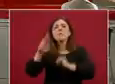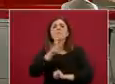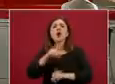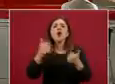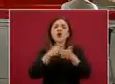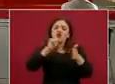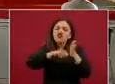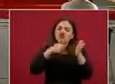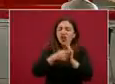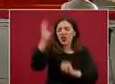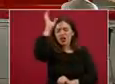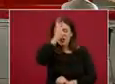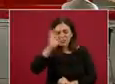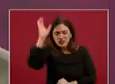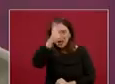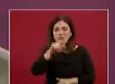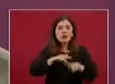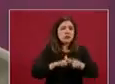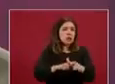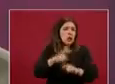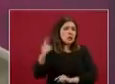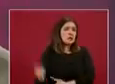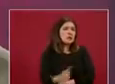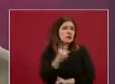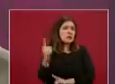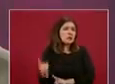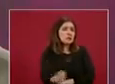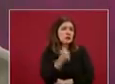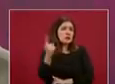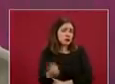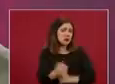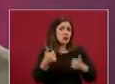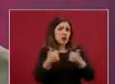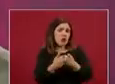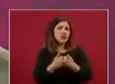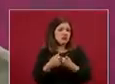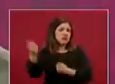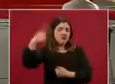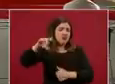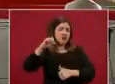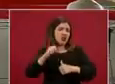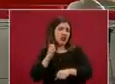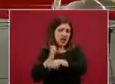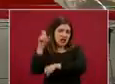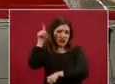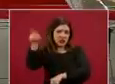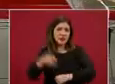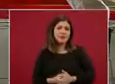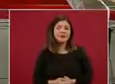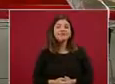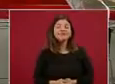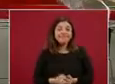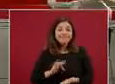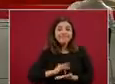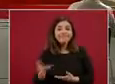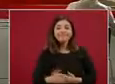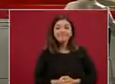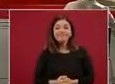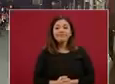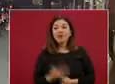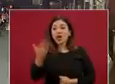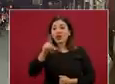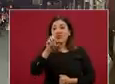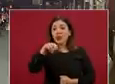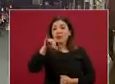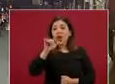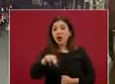técnica, en ciencia, que mantenemos con la autoridad estatal. Muchas gracias. Demián